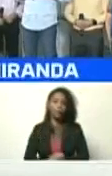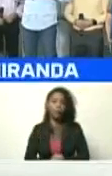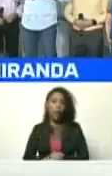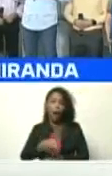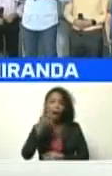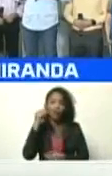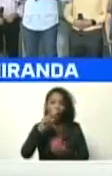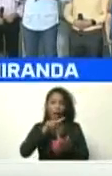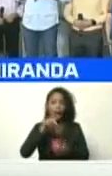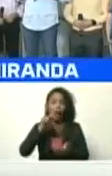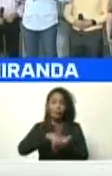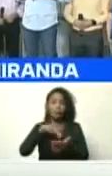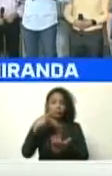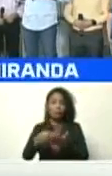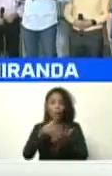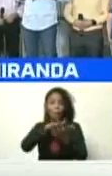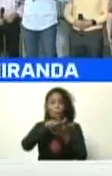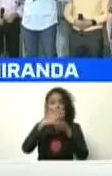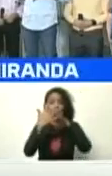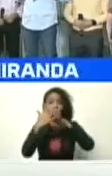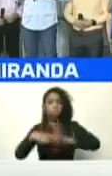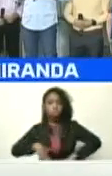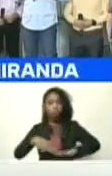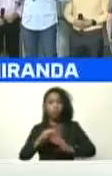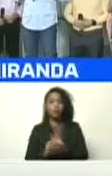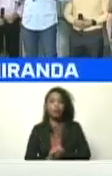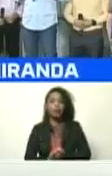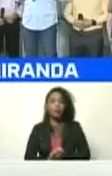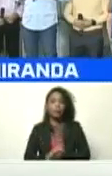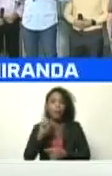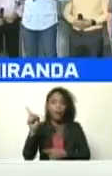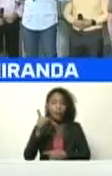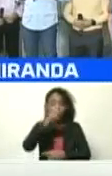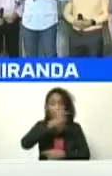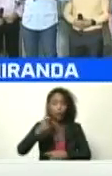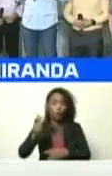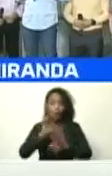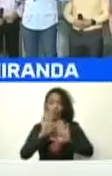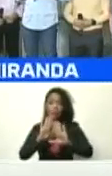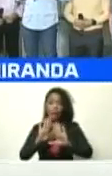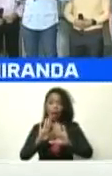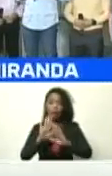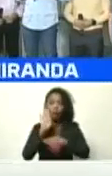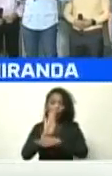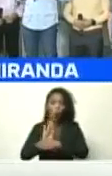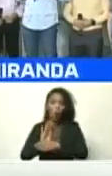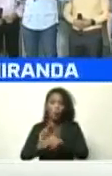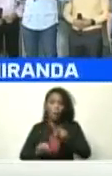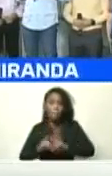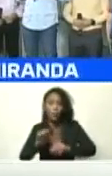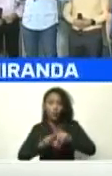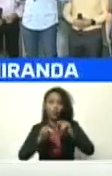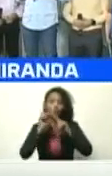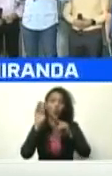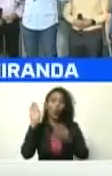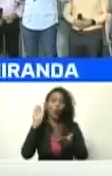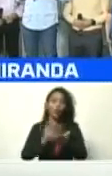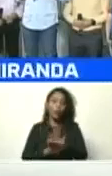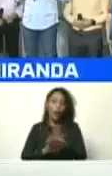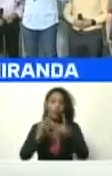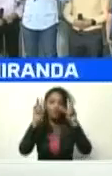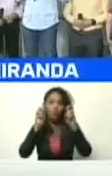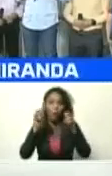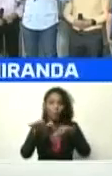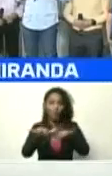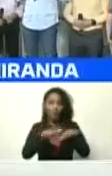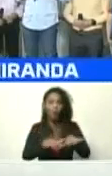nos cayeron unas casas aquí en Los Frailes de Catia. Ya esa gente está protegida y le vamos a construir su casa nueva a cada uno para